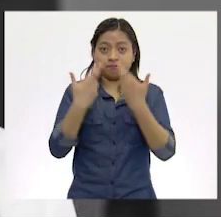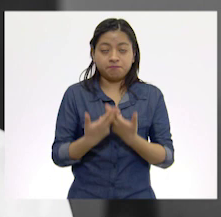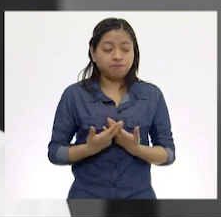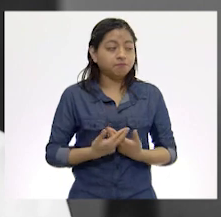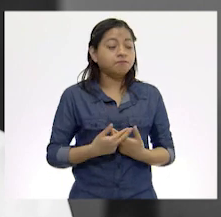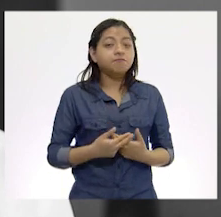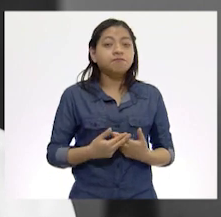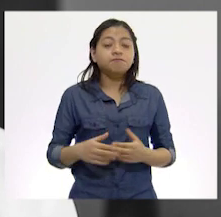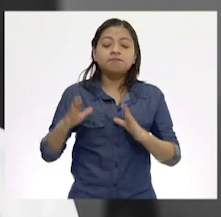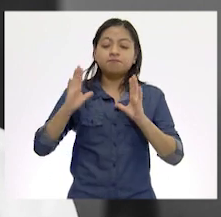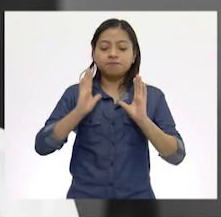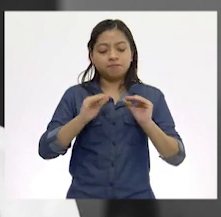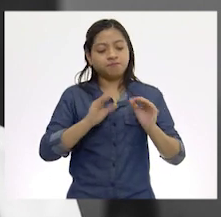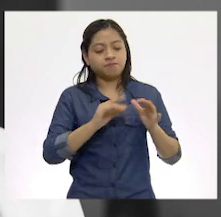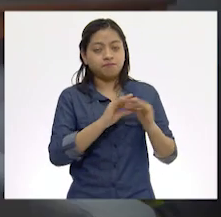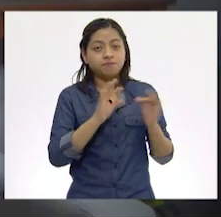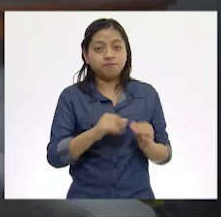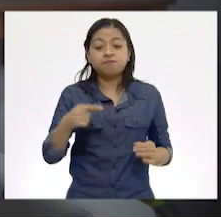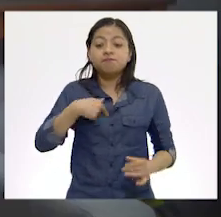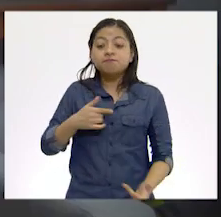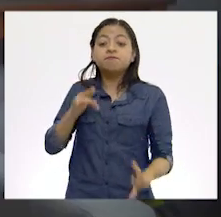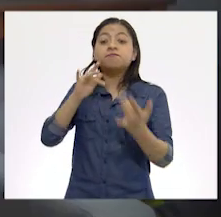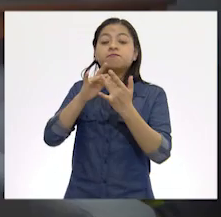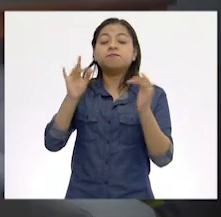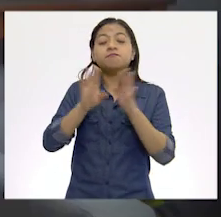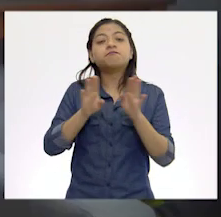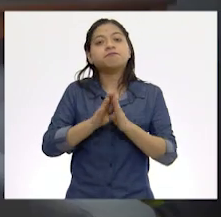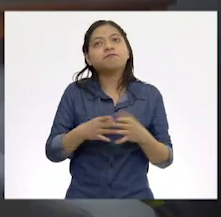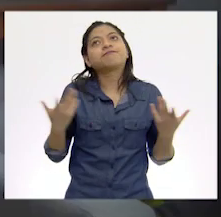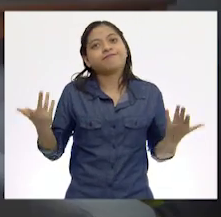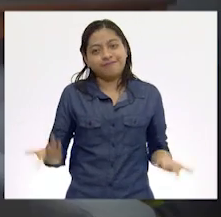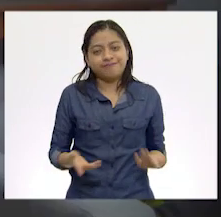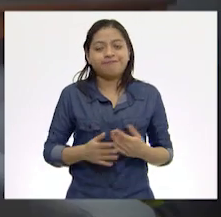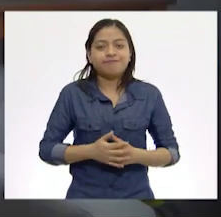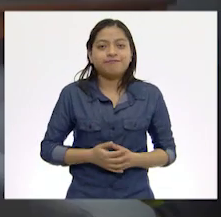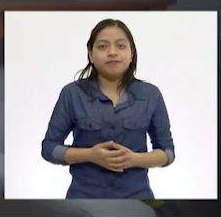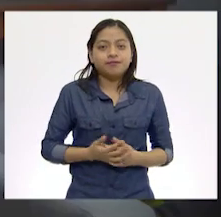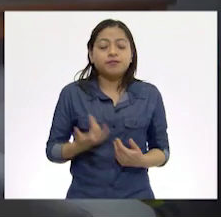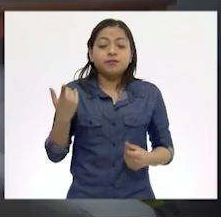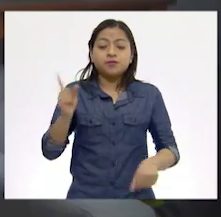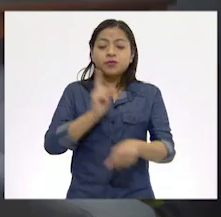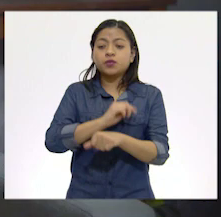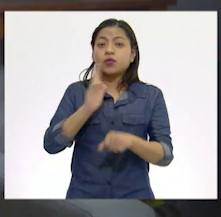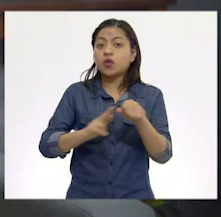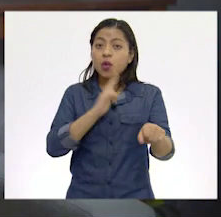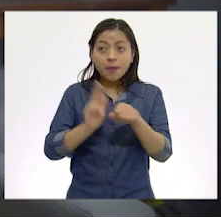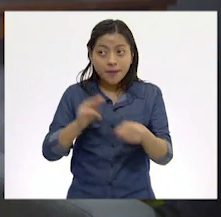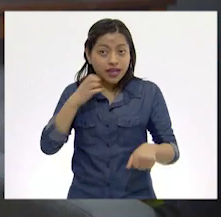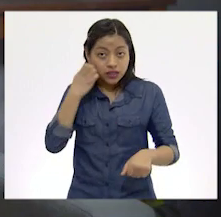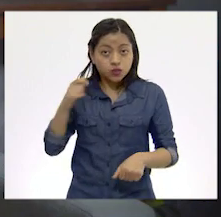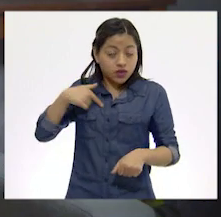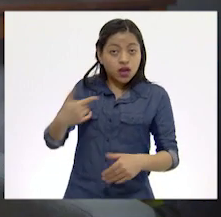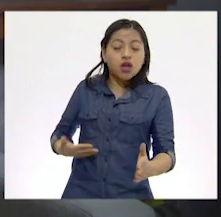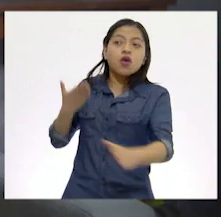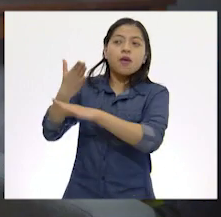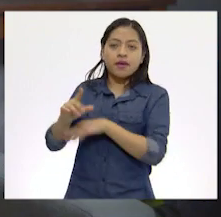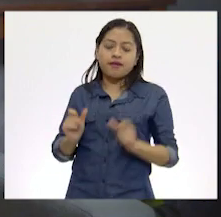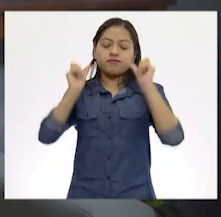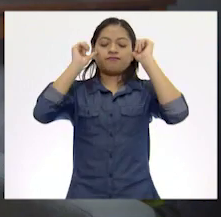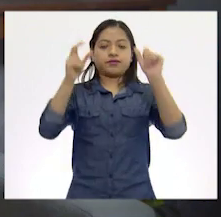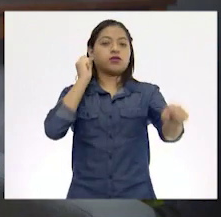y el problema se nos resolvió. Un día normal de las clases es me levanto,